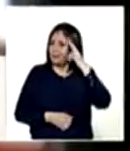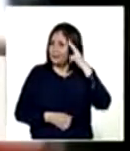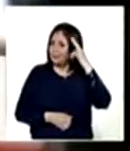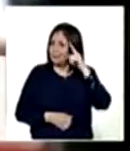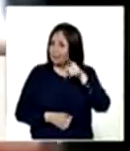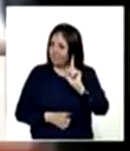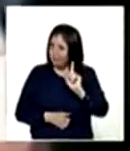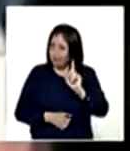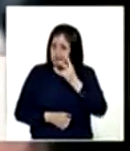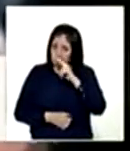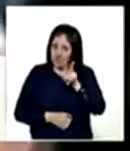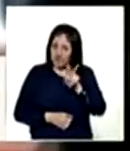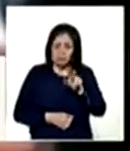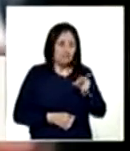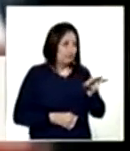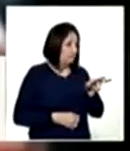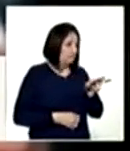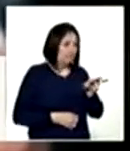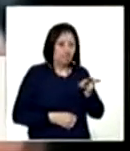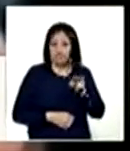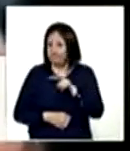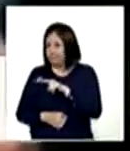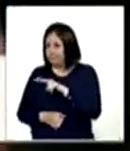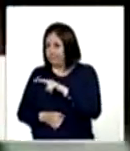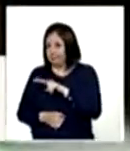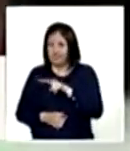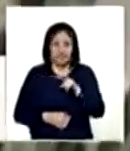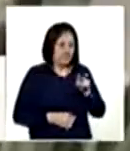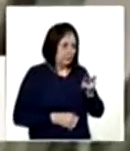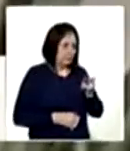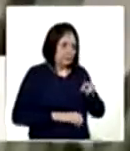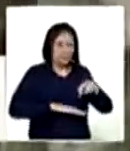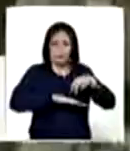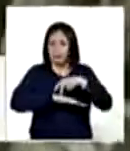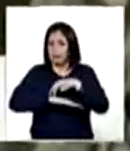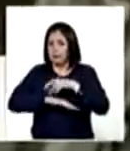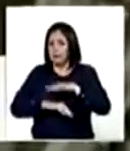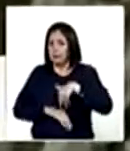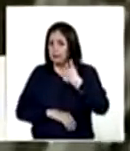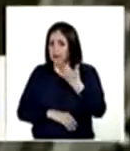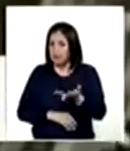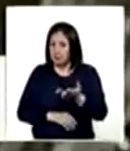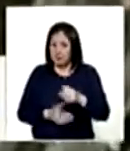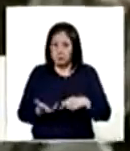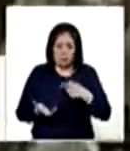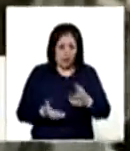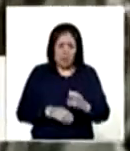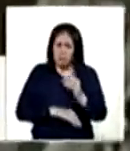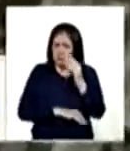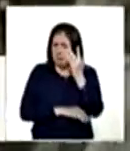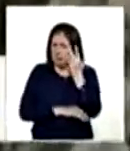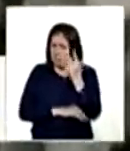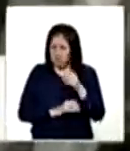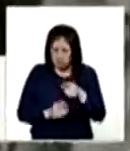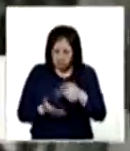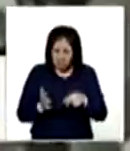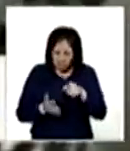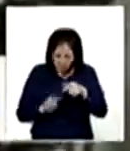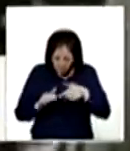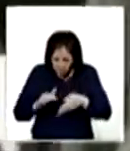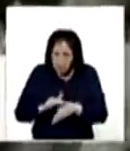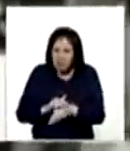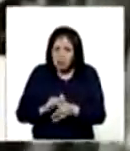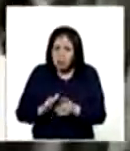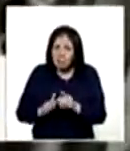intenciones. Voltea, mira hacia los lados, sube a la vereda y a los segundos se acerca a los arbustos. ¿Pero qué oculta?